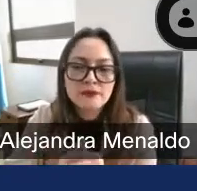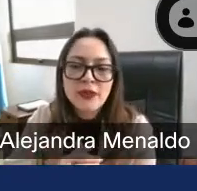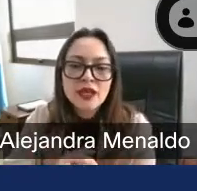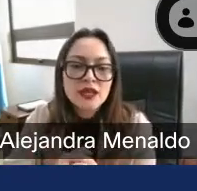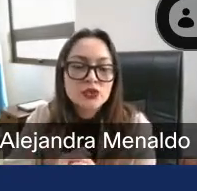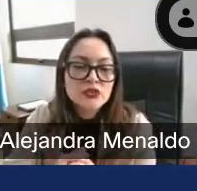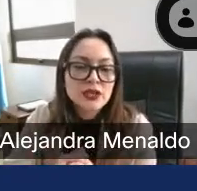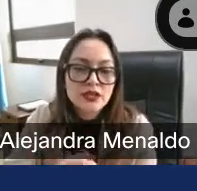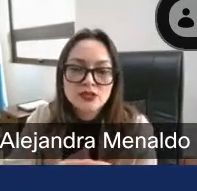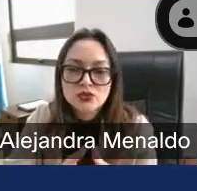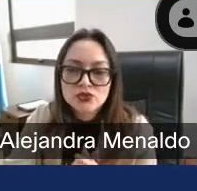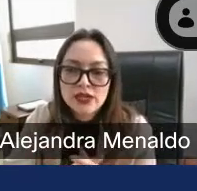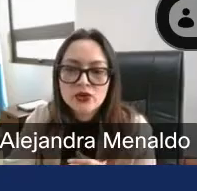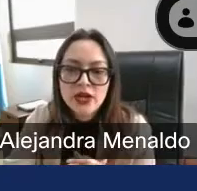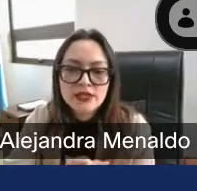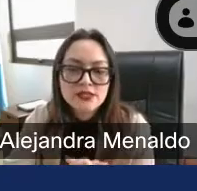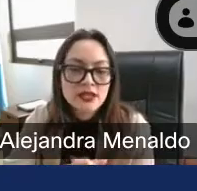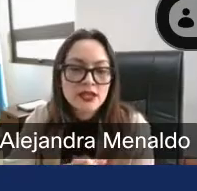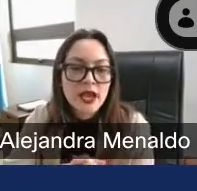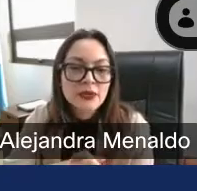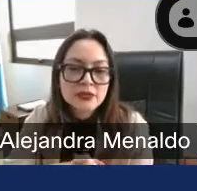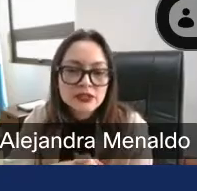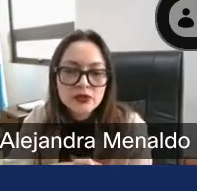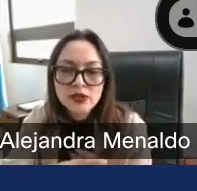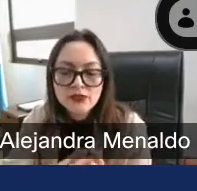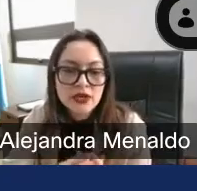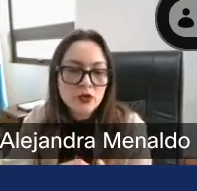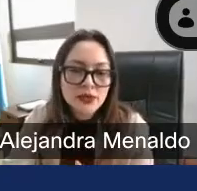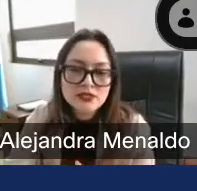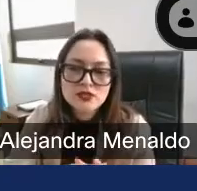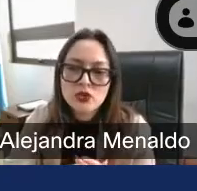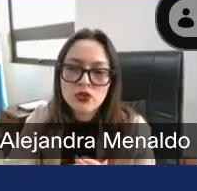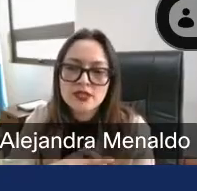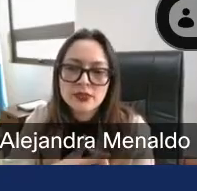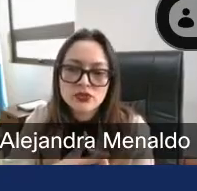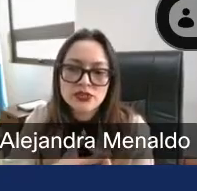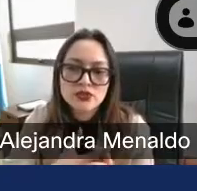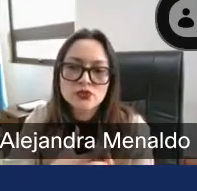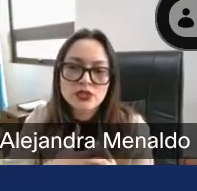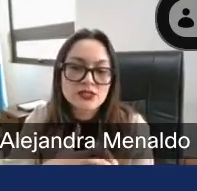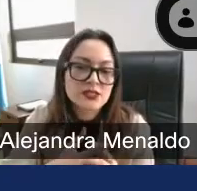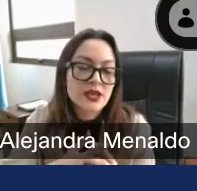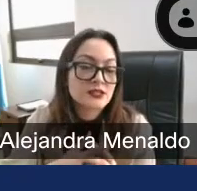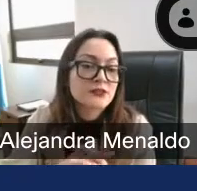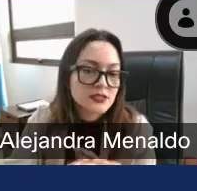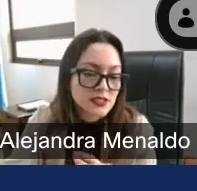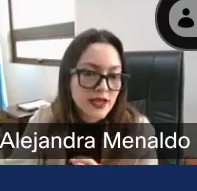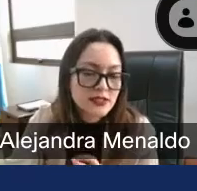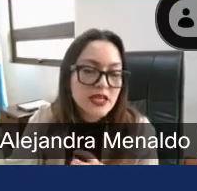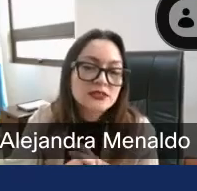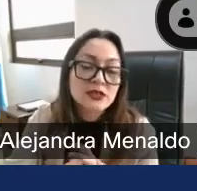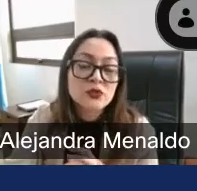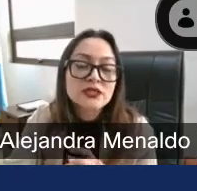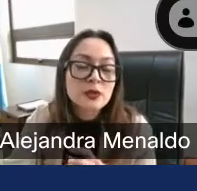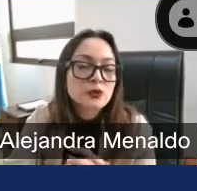crónica, en donde el registro social de hogares ha permitido identificar con precisión a las personas y sus necesidades